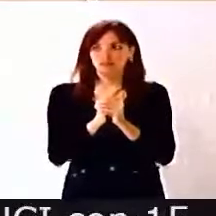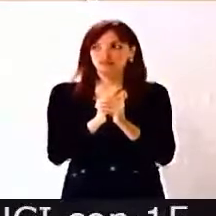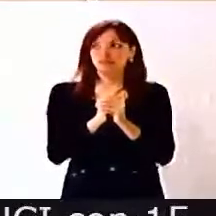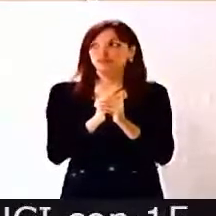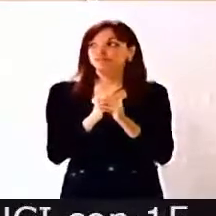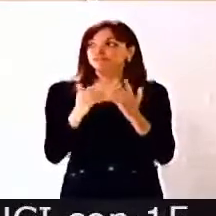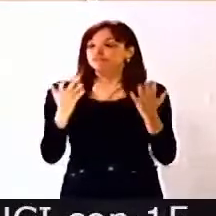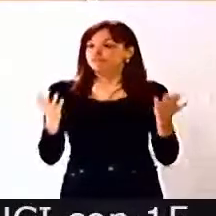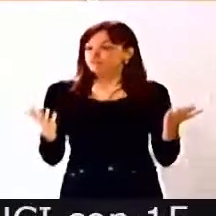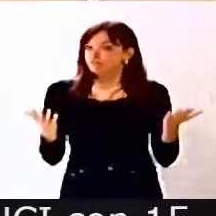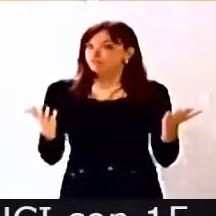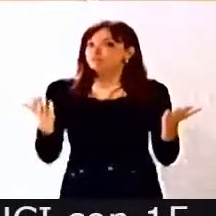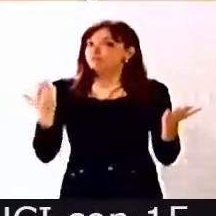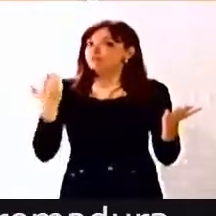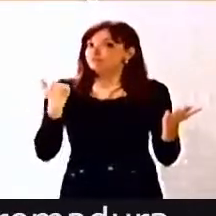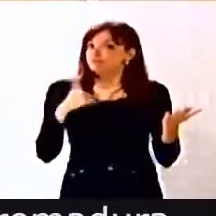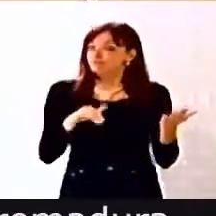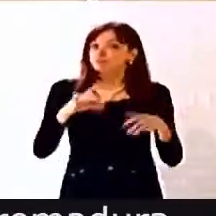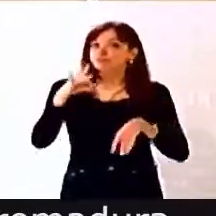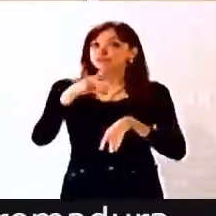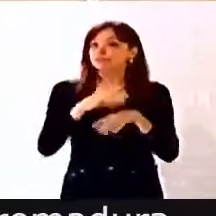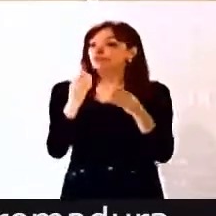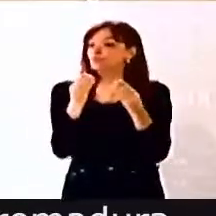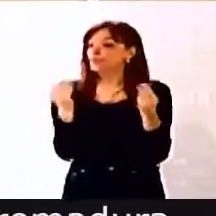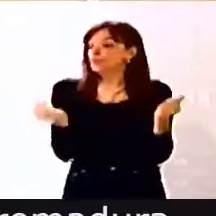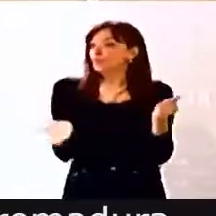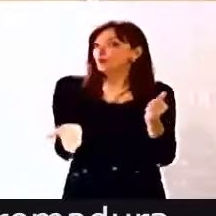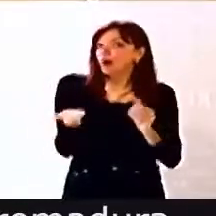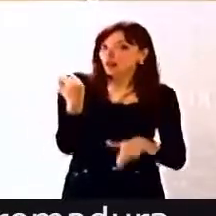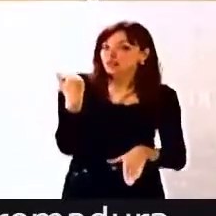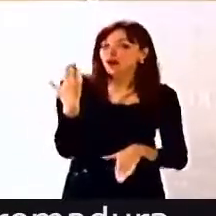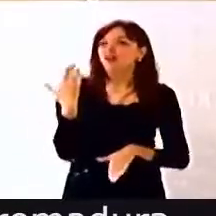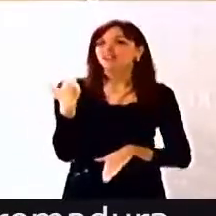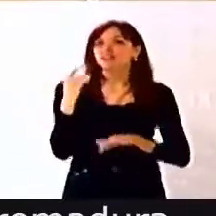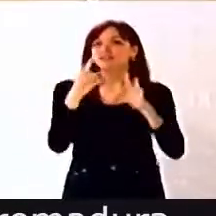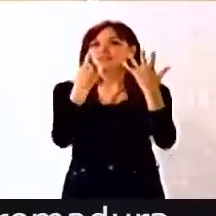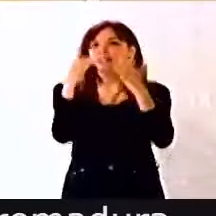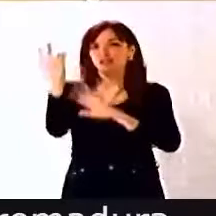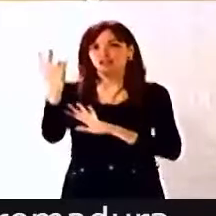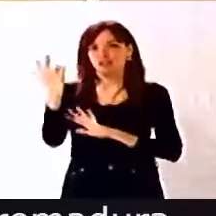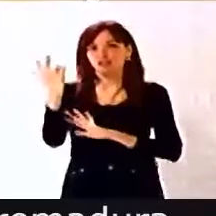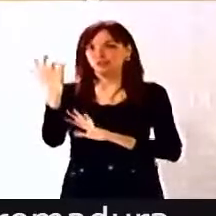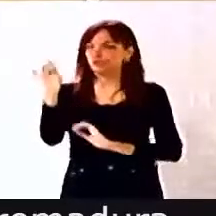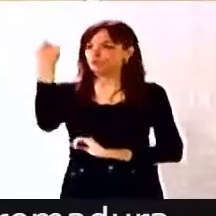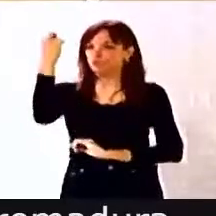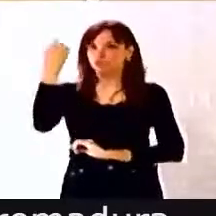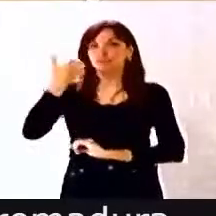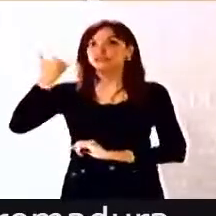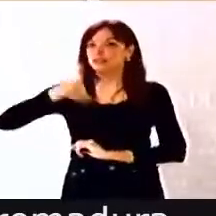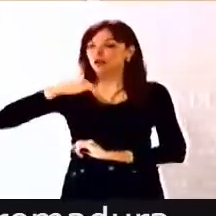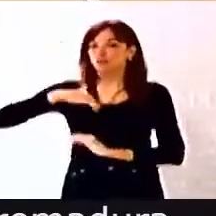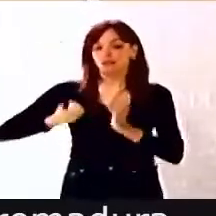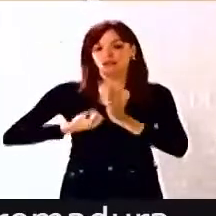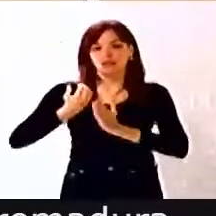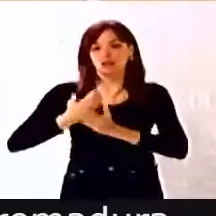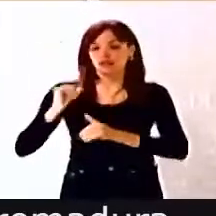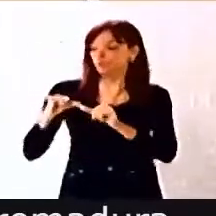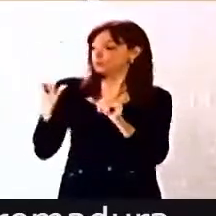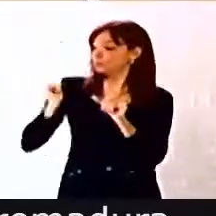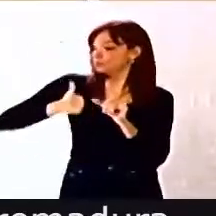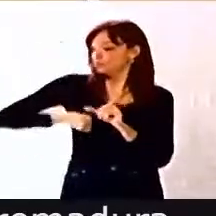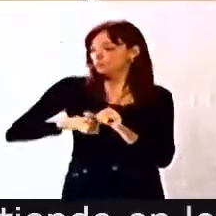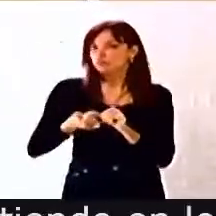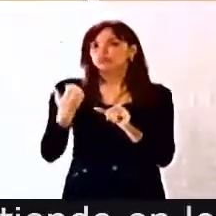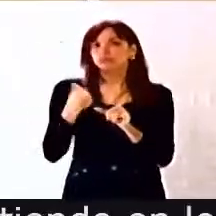Hemos sido capaces de dar 60 altas en el día de ayer. Estamos asistiendo en los últimos días a un